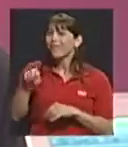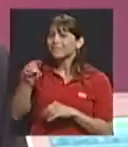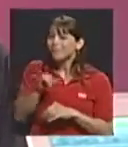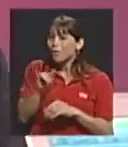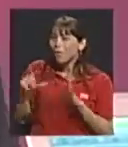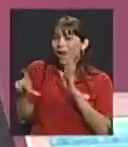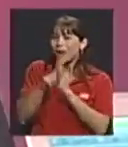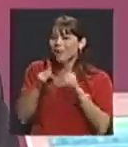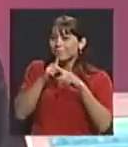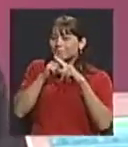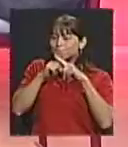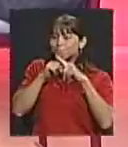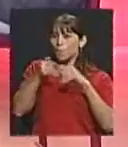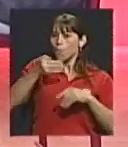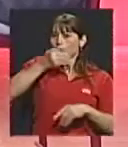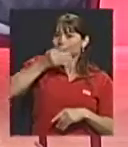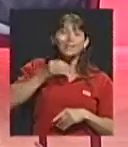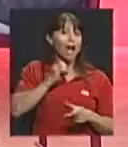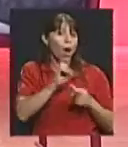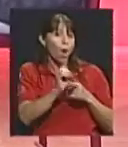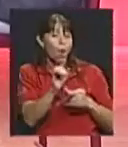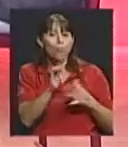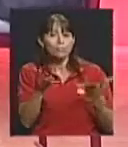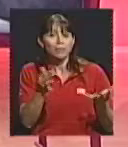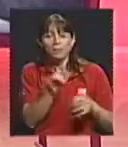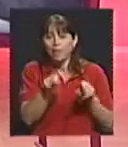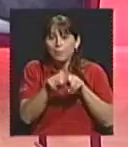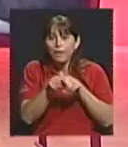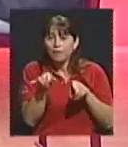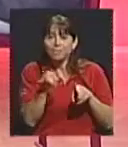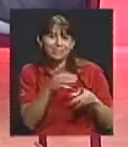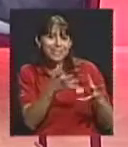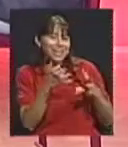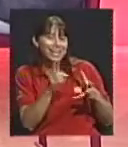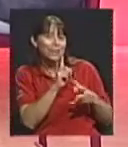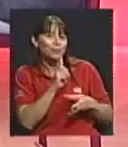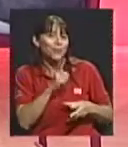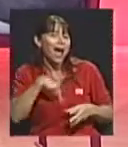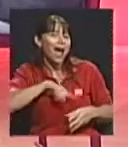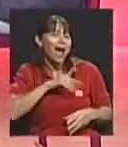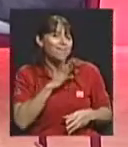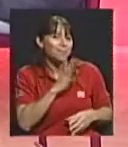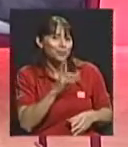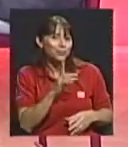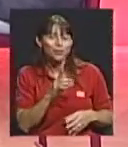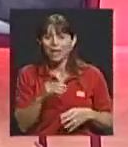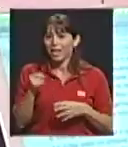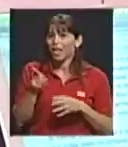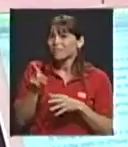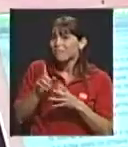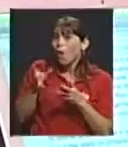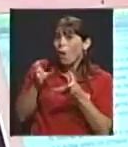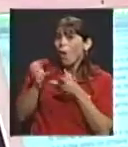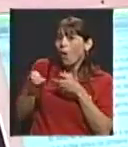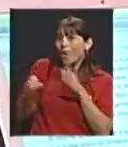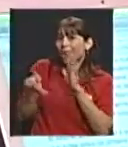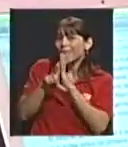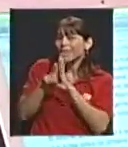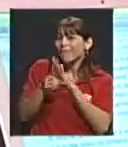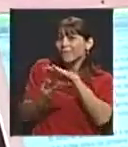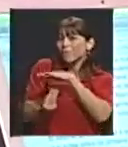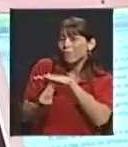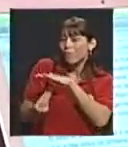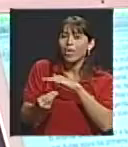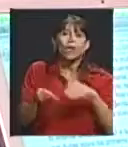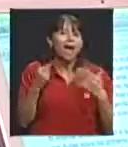evitar que hablemos de estas o la ley de fotocopiado la esa son leyes para infundir miedo o sea el el sistema está penetrado de memorandos del